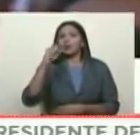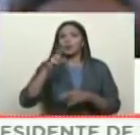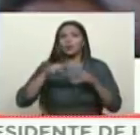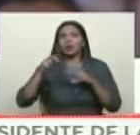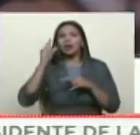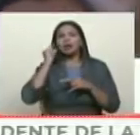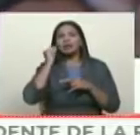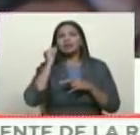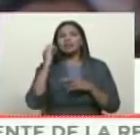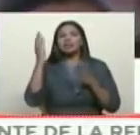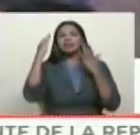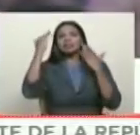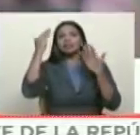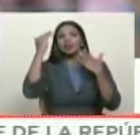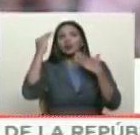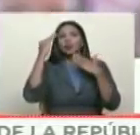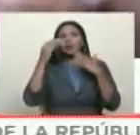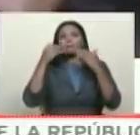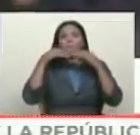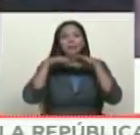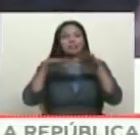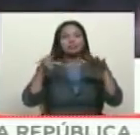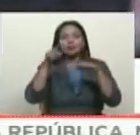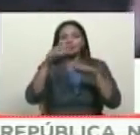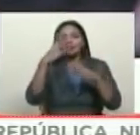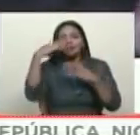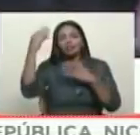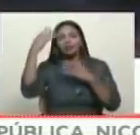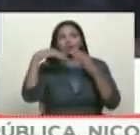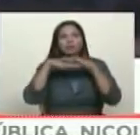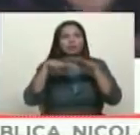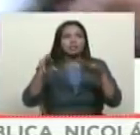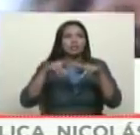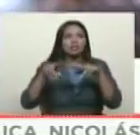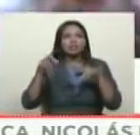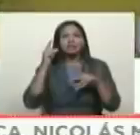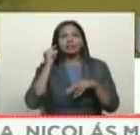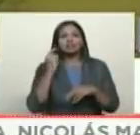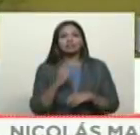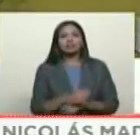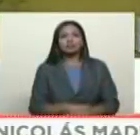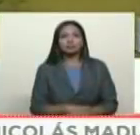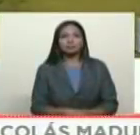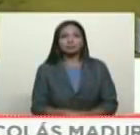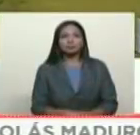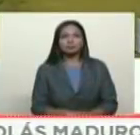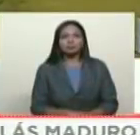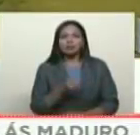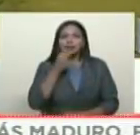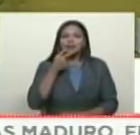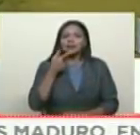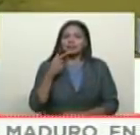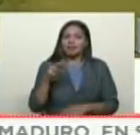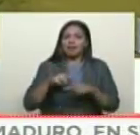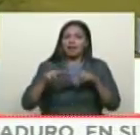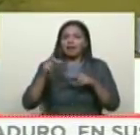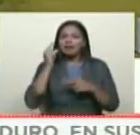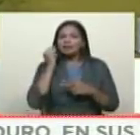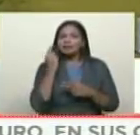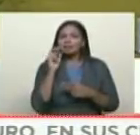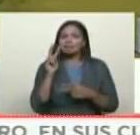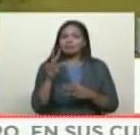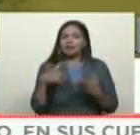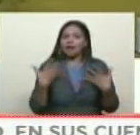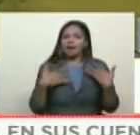Mi saludo. Bendiciones. Que Dios te bendiga, niña. Qué belleza, ¿vale? Mira,